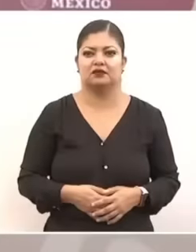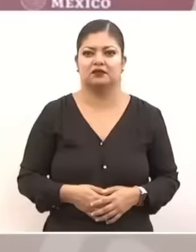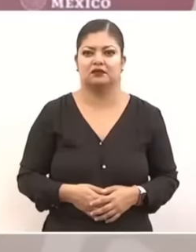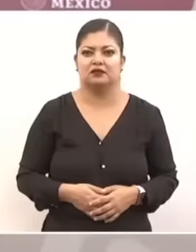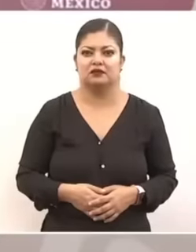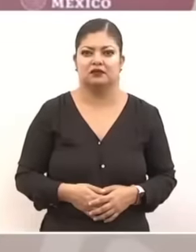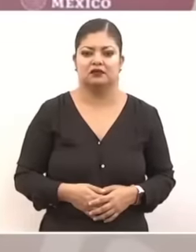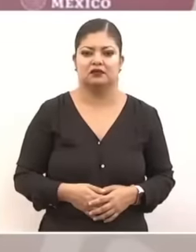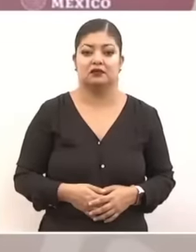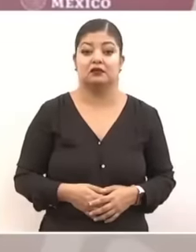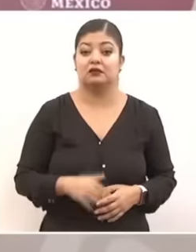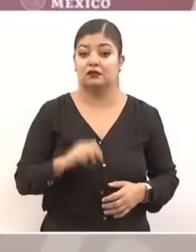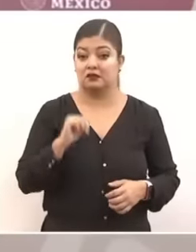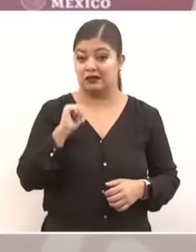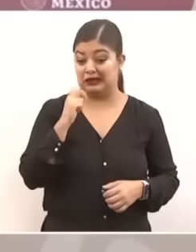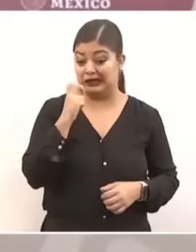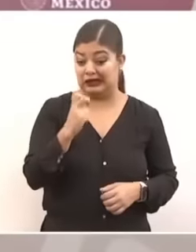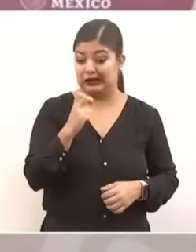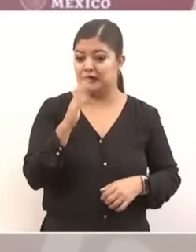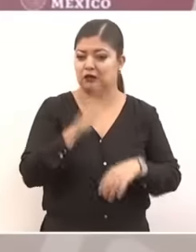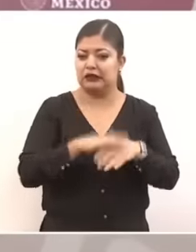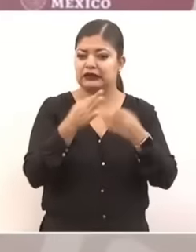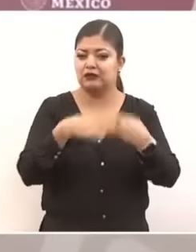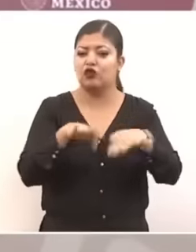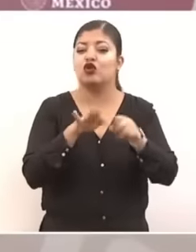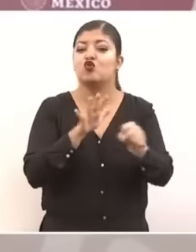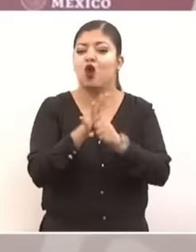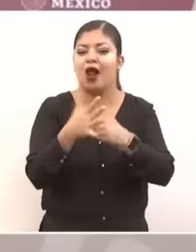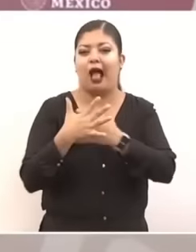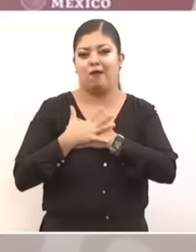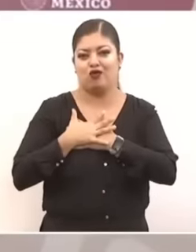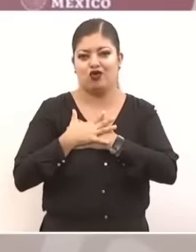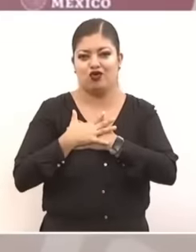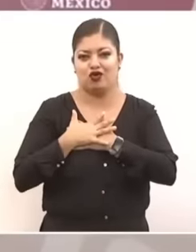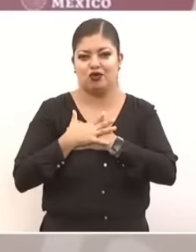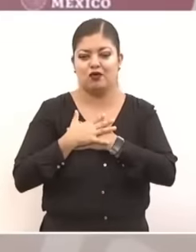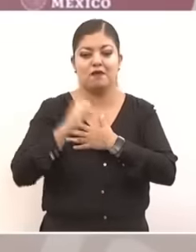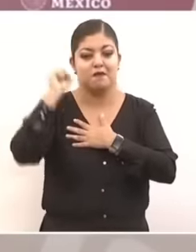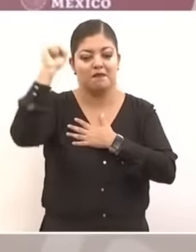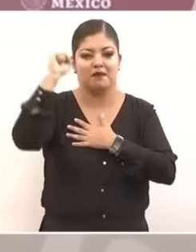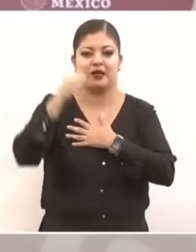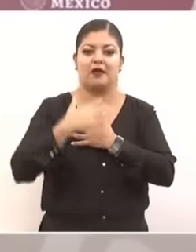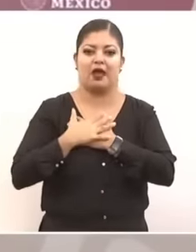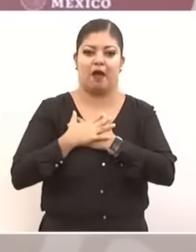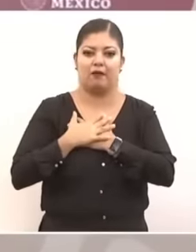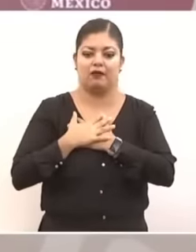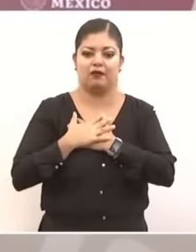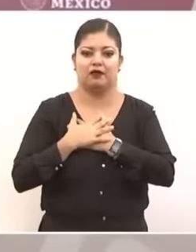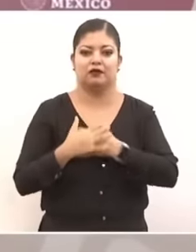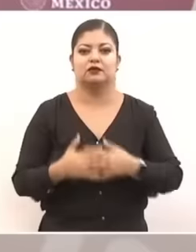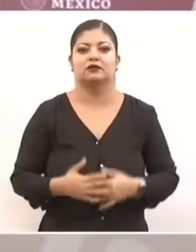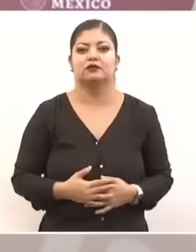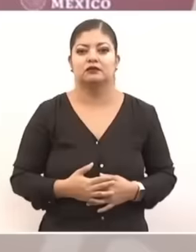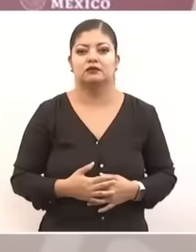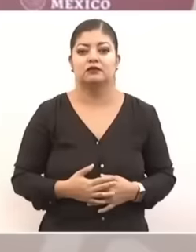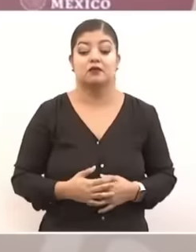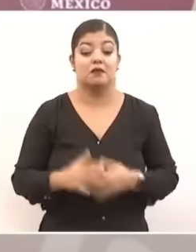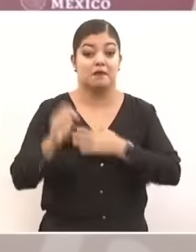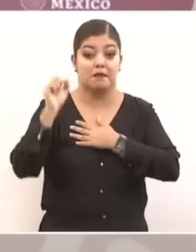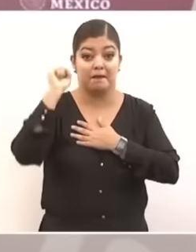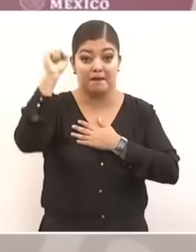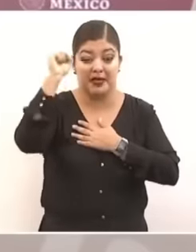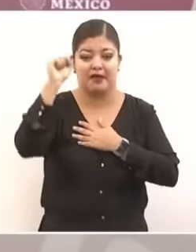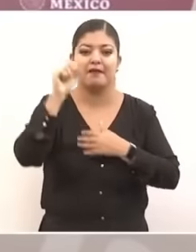¿Qué es lo más importante de todo? El amor. Que viva el amor. Y que vivan los